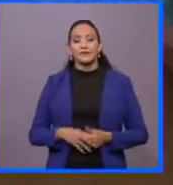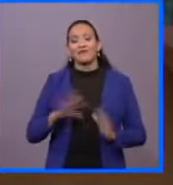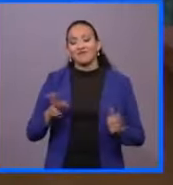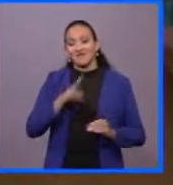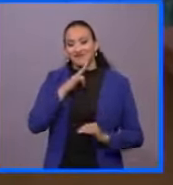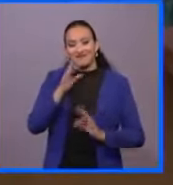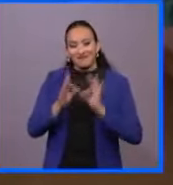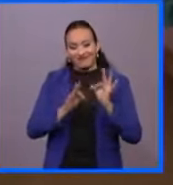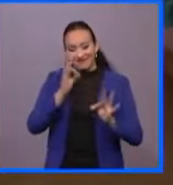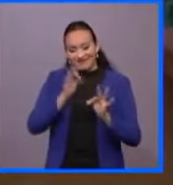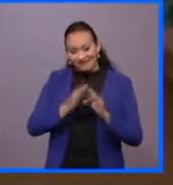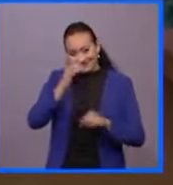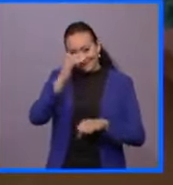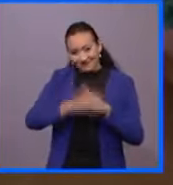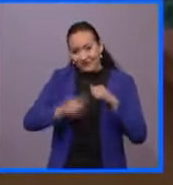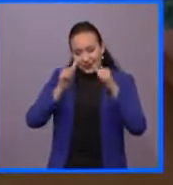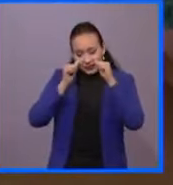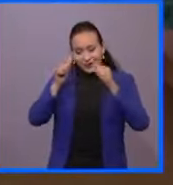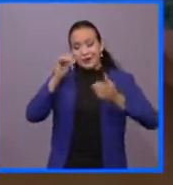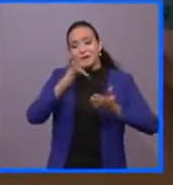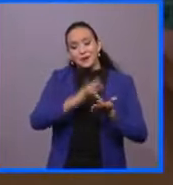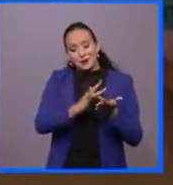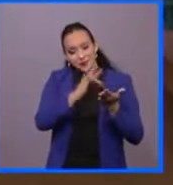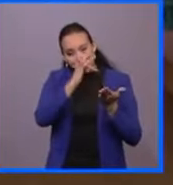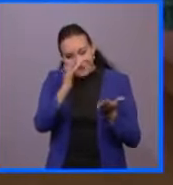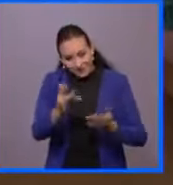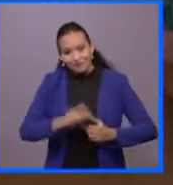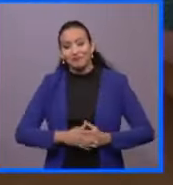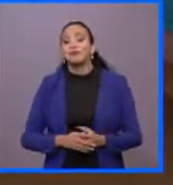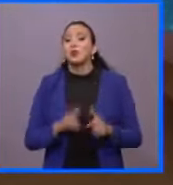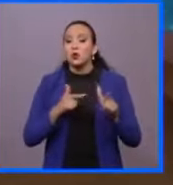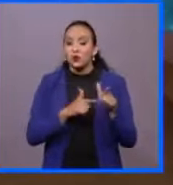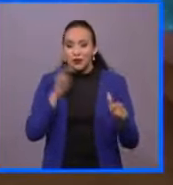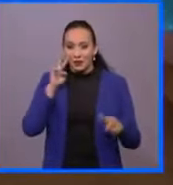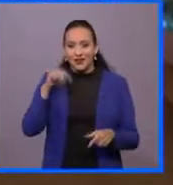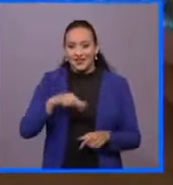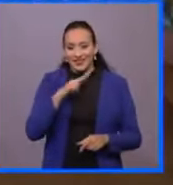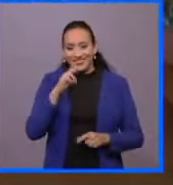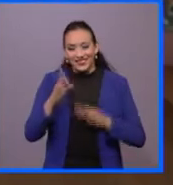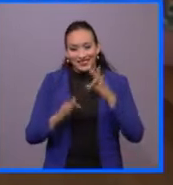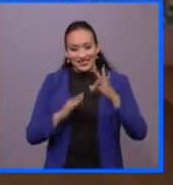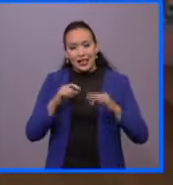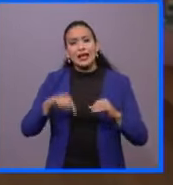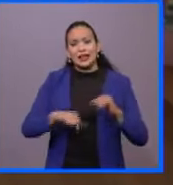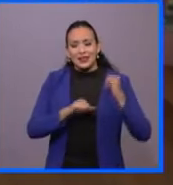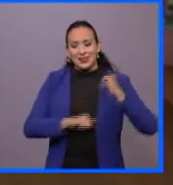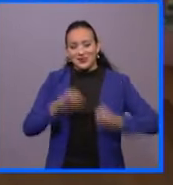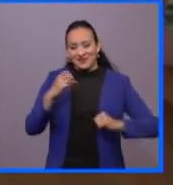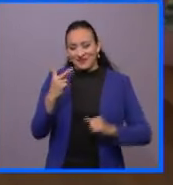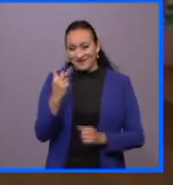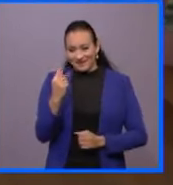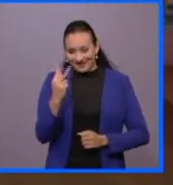Llegamos al final de este corte informativo, agradecemos que nos haya acompañado y le invitamos a seguir los espacios de